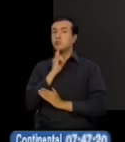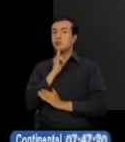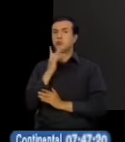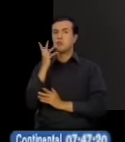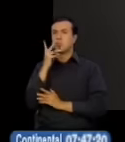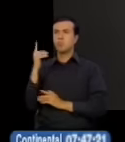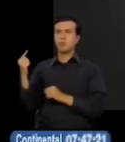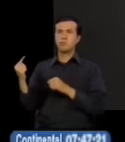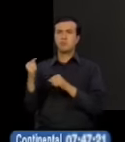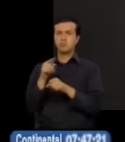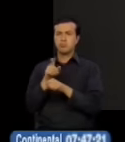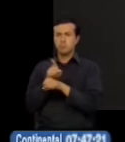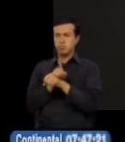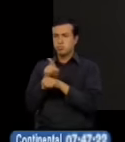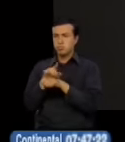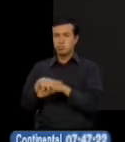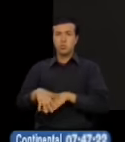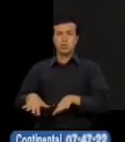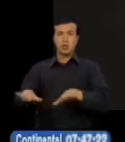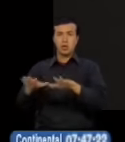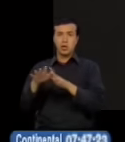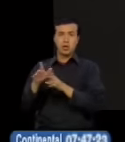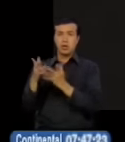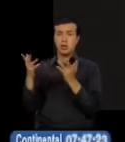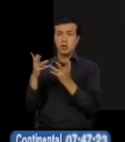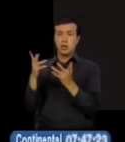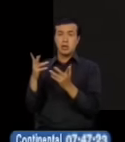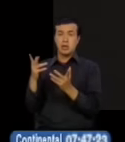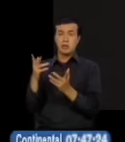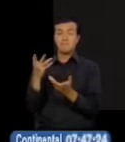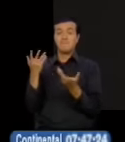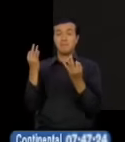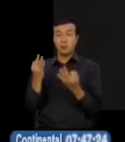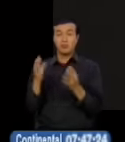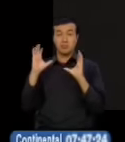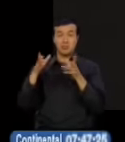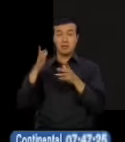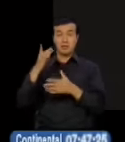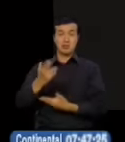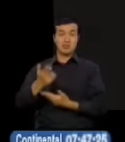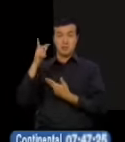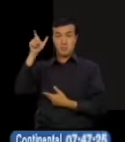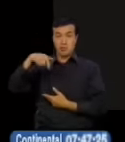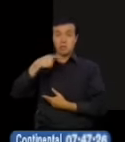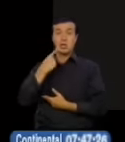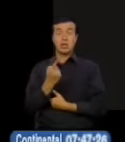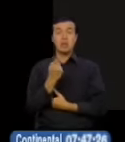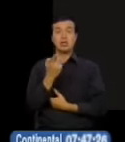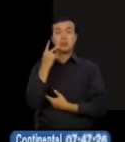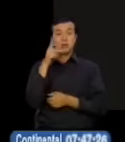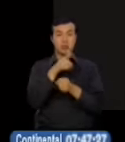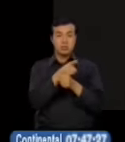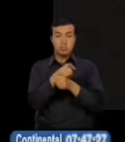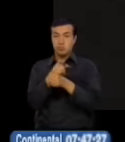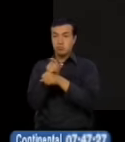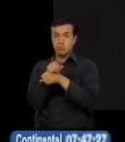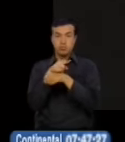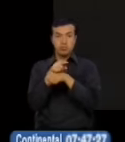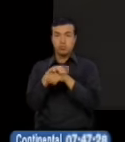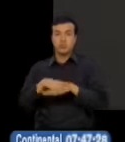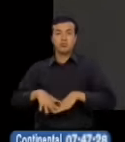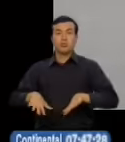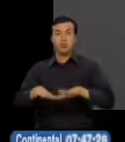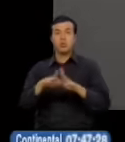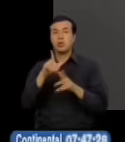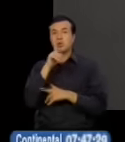sufrió un ataque fallido en el Mar Rojo en los últimos días. El portavoz del Departamento de Defensa, Peter Kopp, ha detallado que los radares se encontraban en territorio